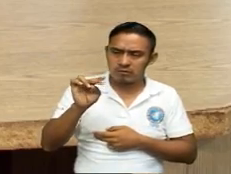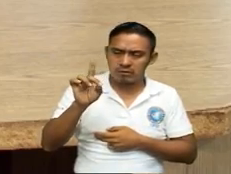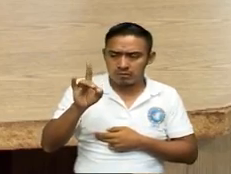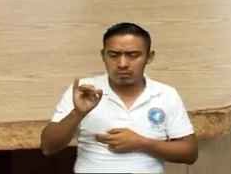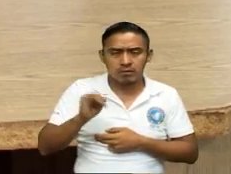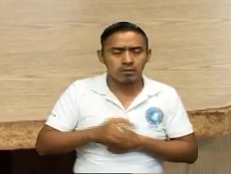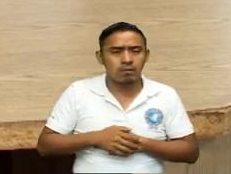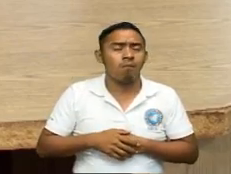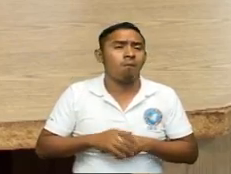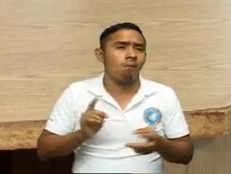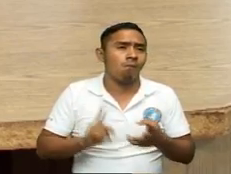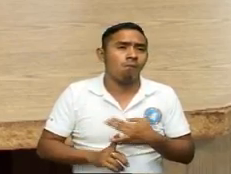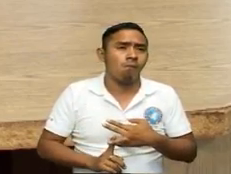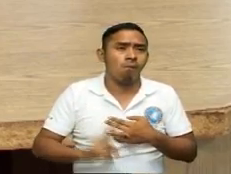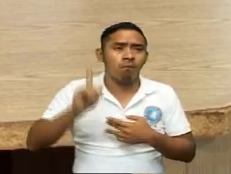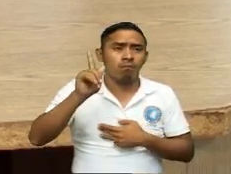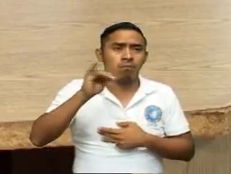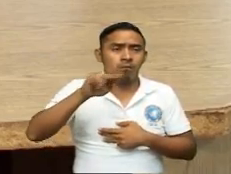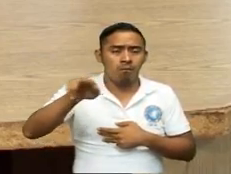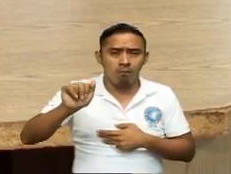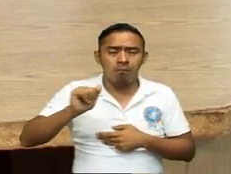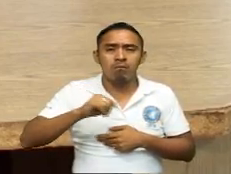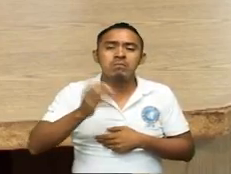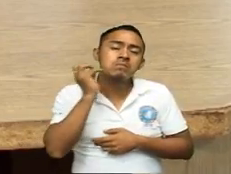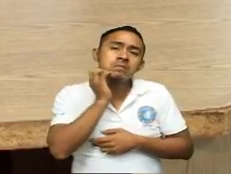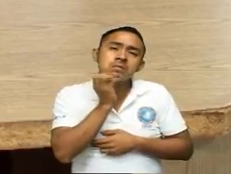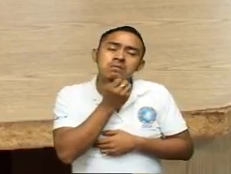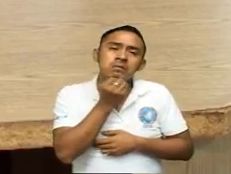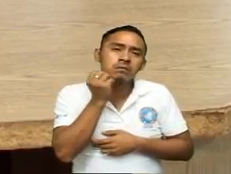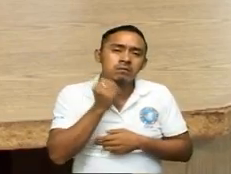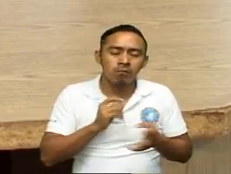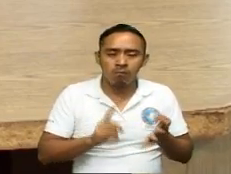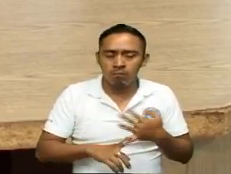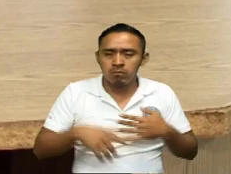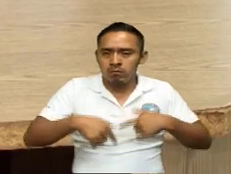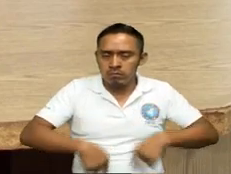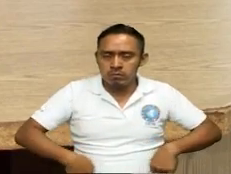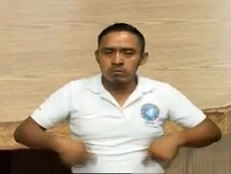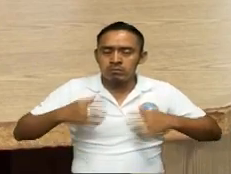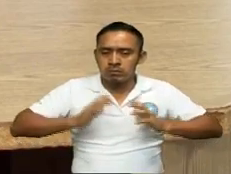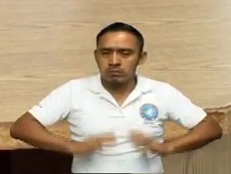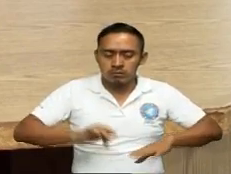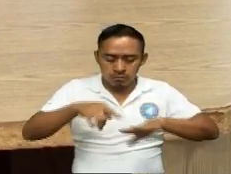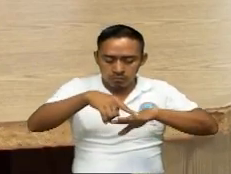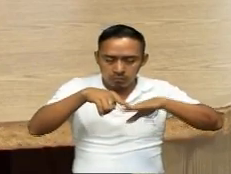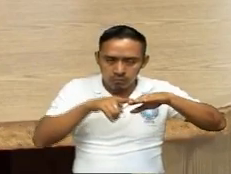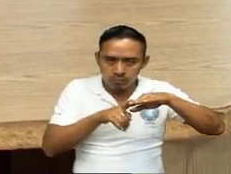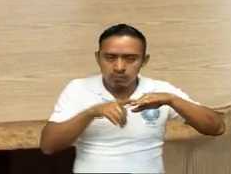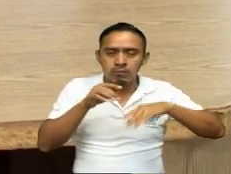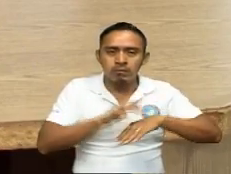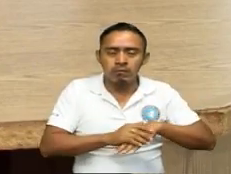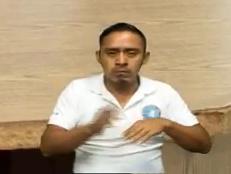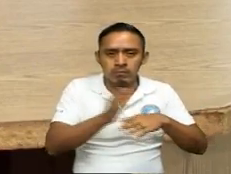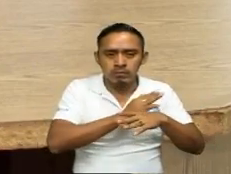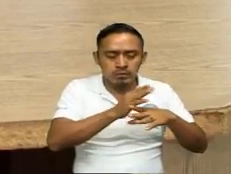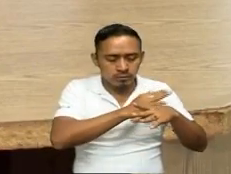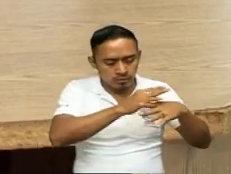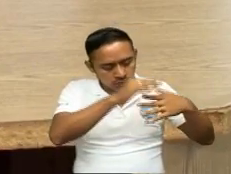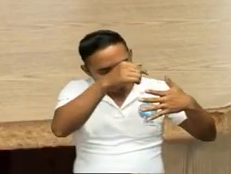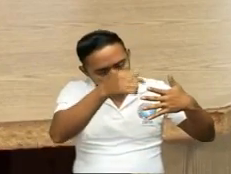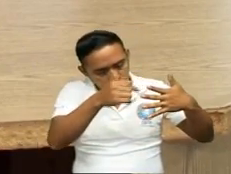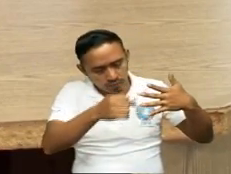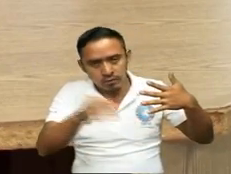tipos de tiña de la barba, de la germinal, del cuerpo, de la uña. Y cada uno tiene un manejo